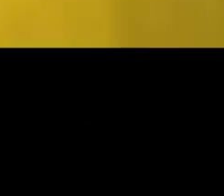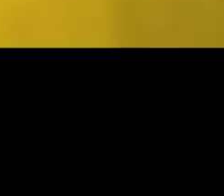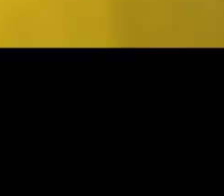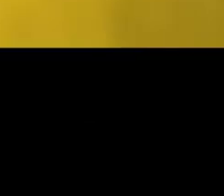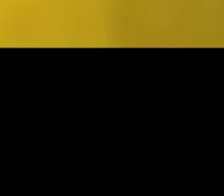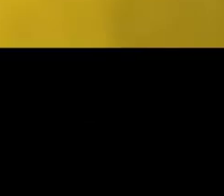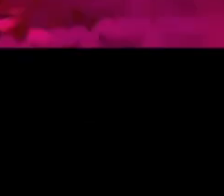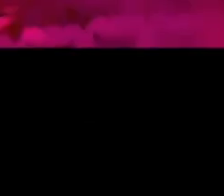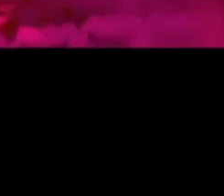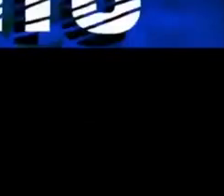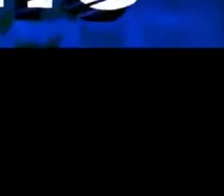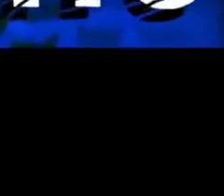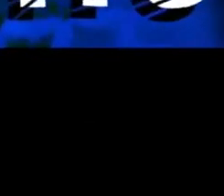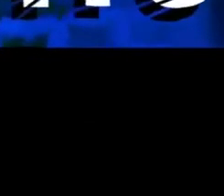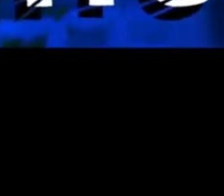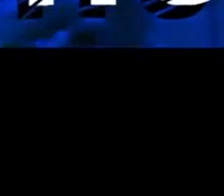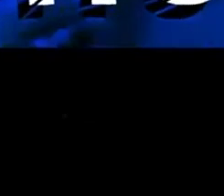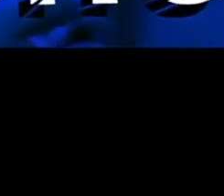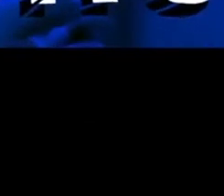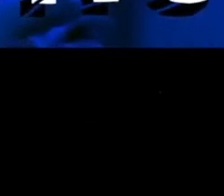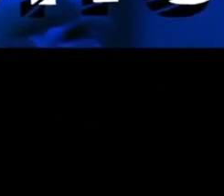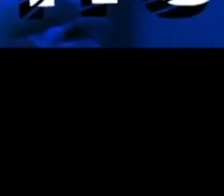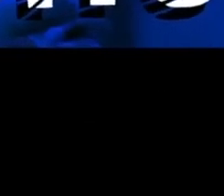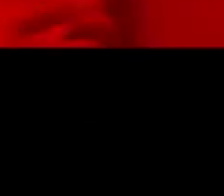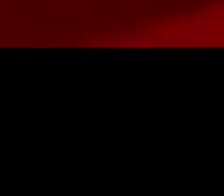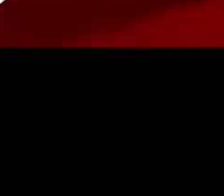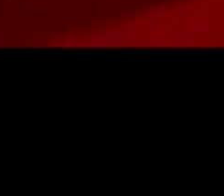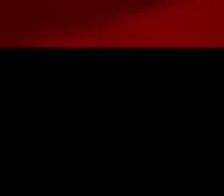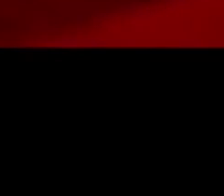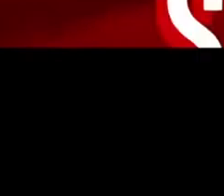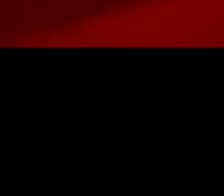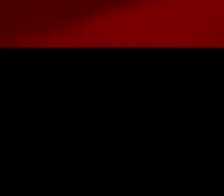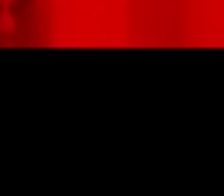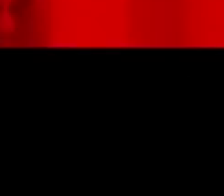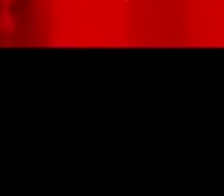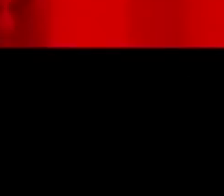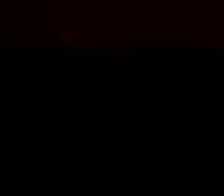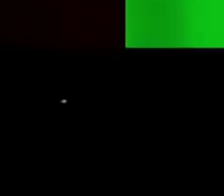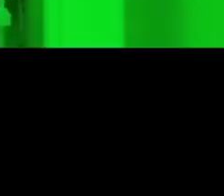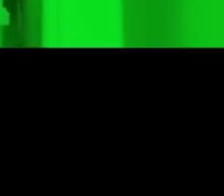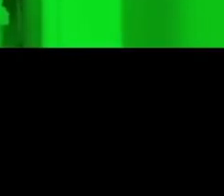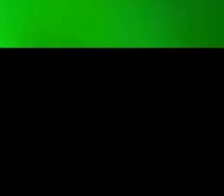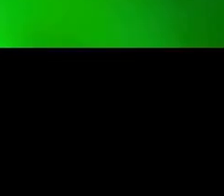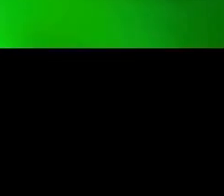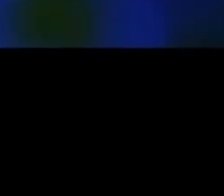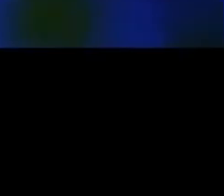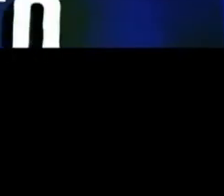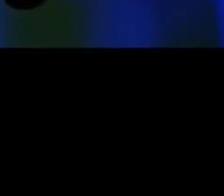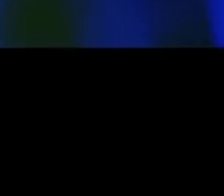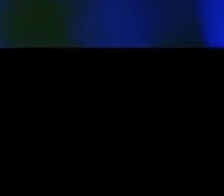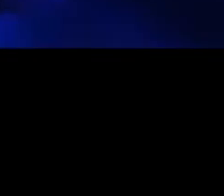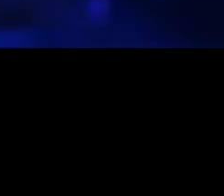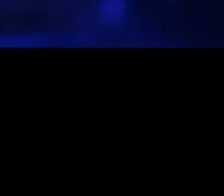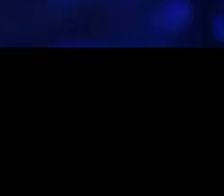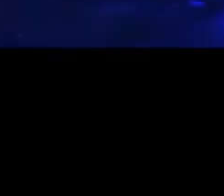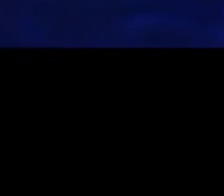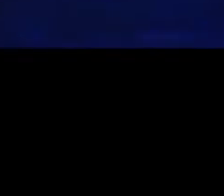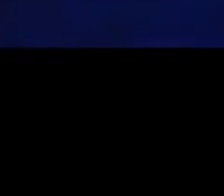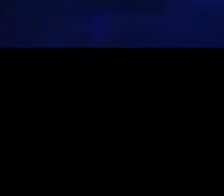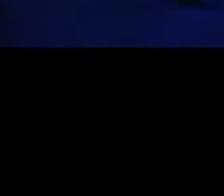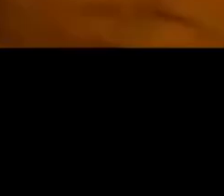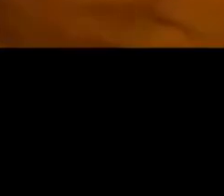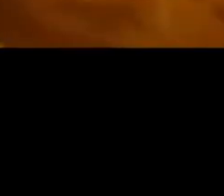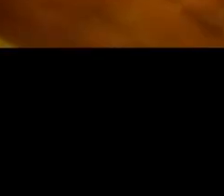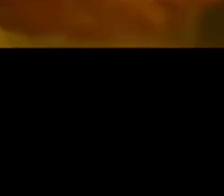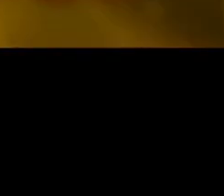Yo lo evito con agua y jabón espumadito. Si me lavo bien las manos, yo lo evito con agua y jabón espumadito.